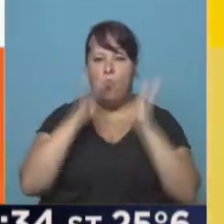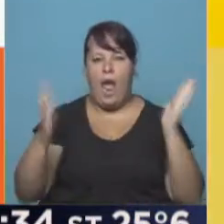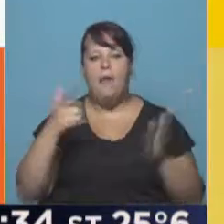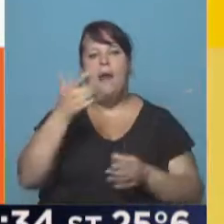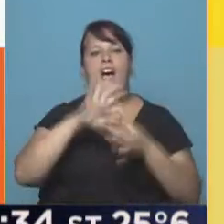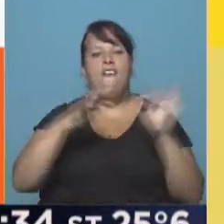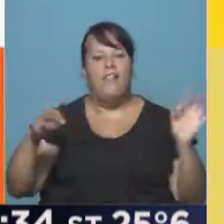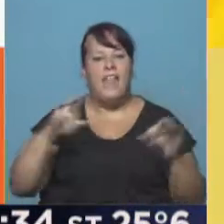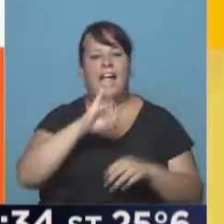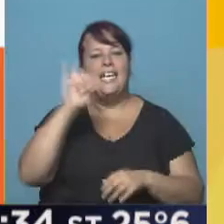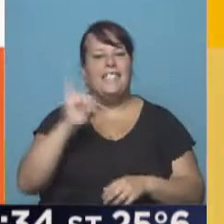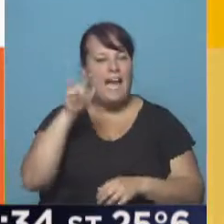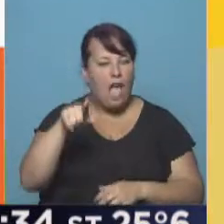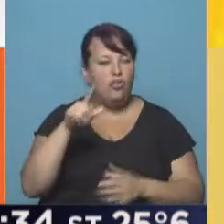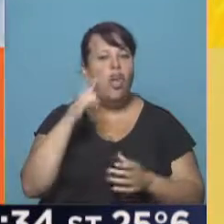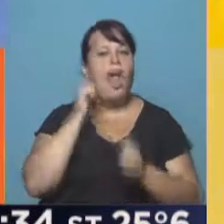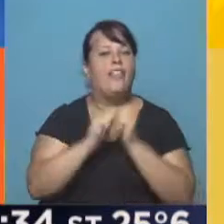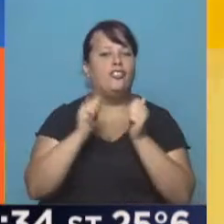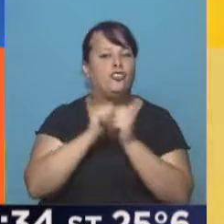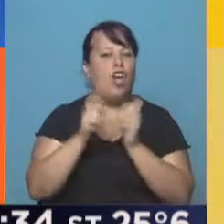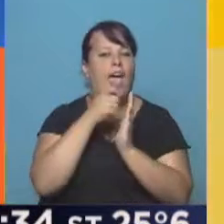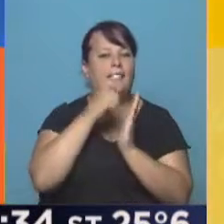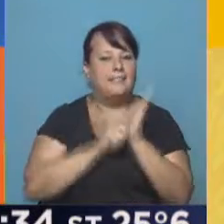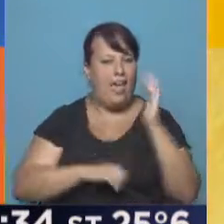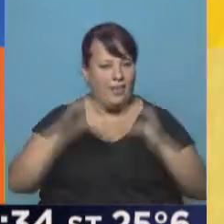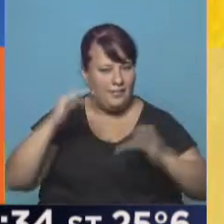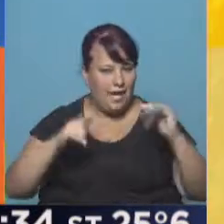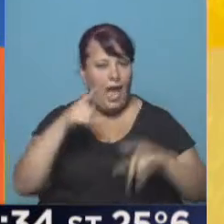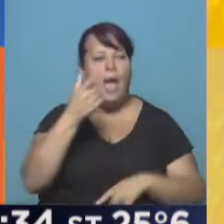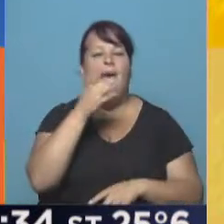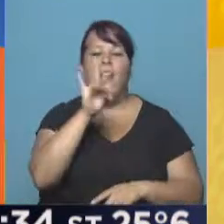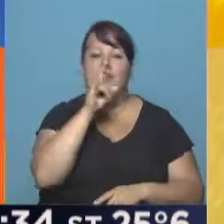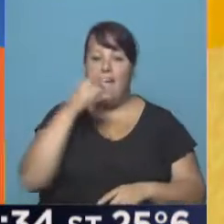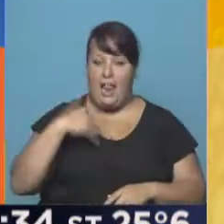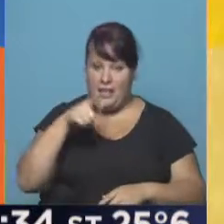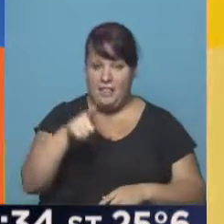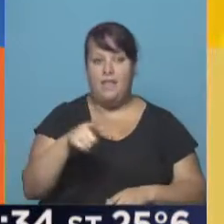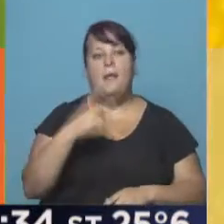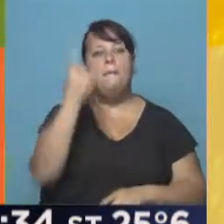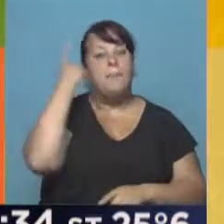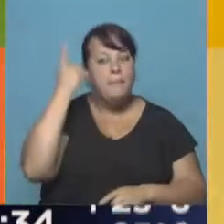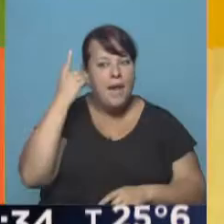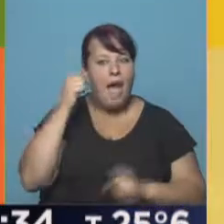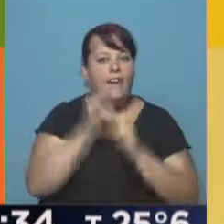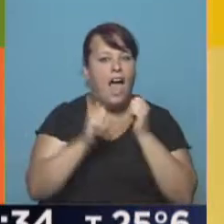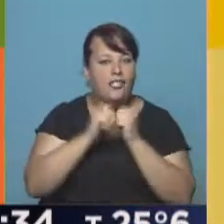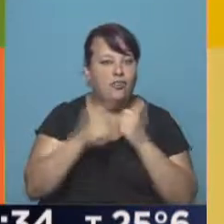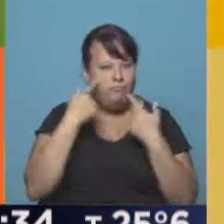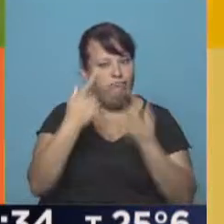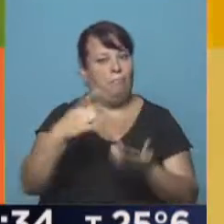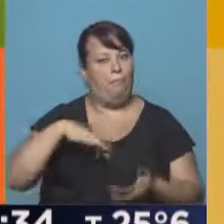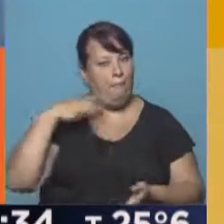la Federación Internacional de Historia y Estadística. El técnico argentino se llevó por primera vez en su historia la